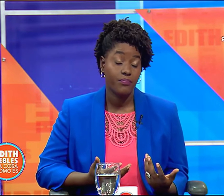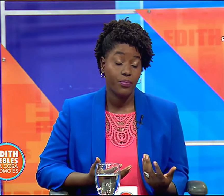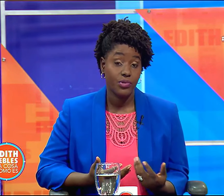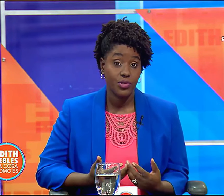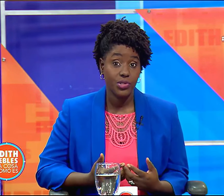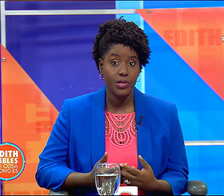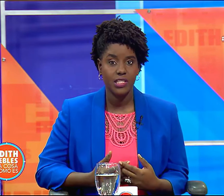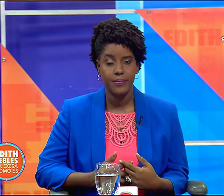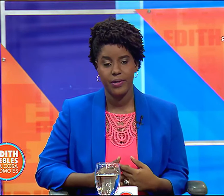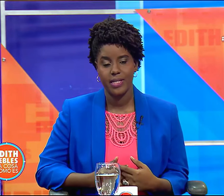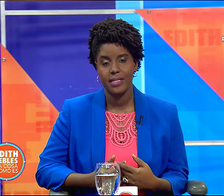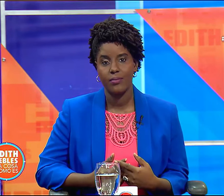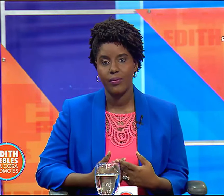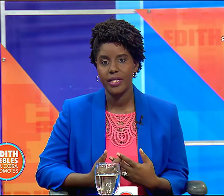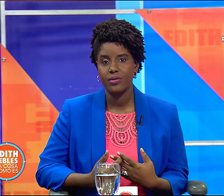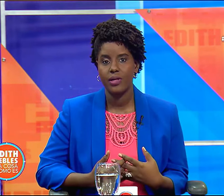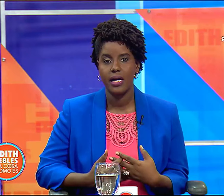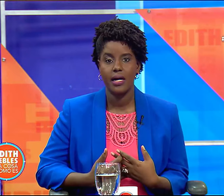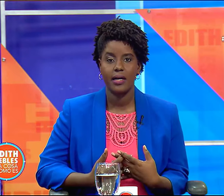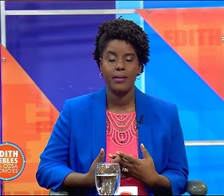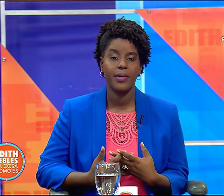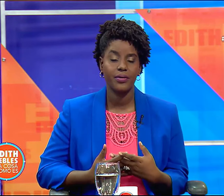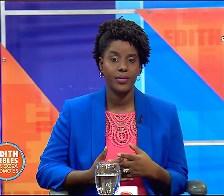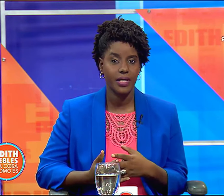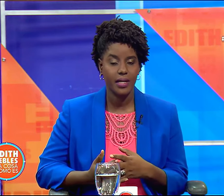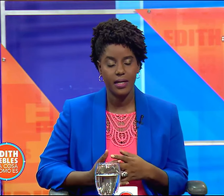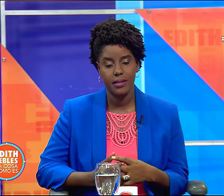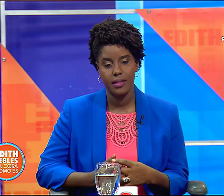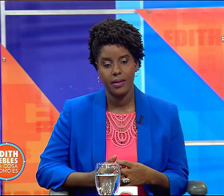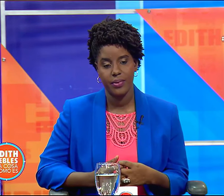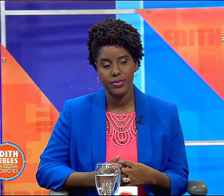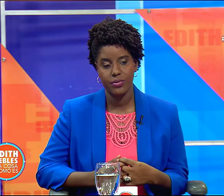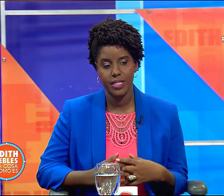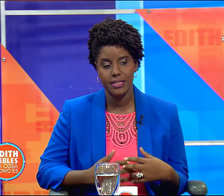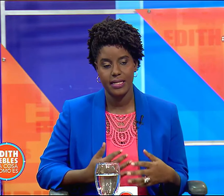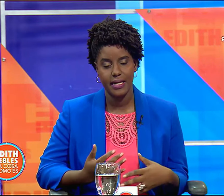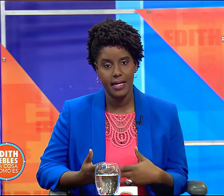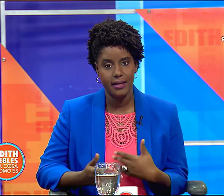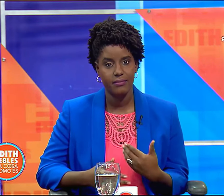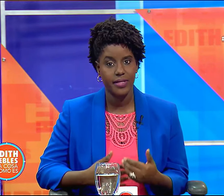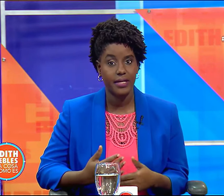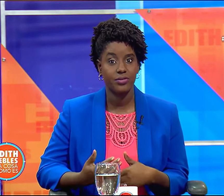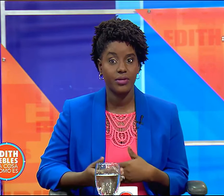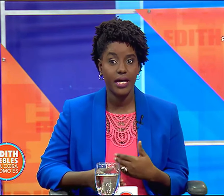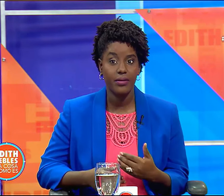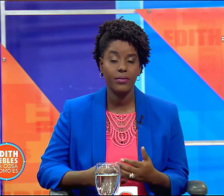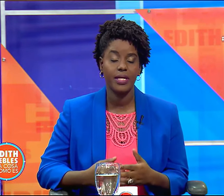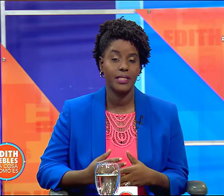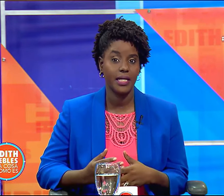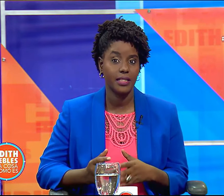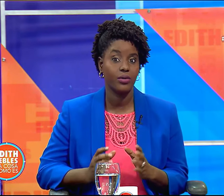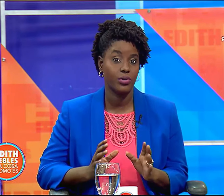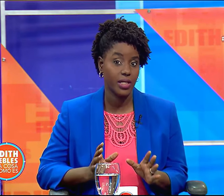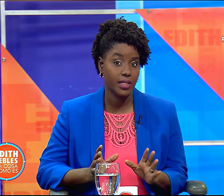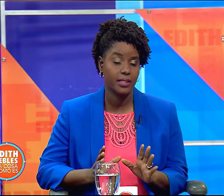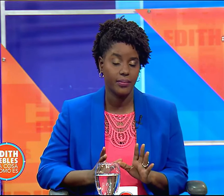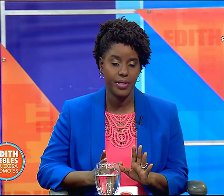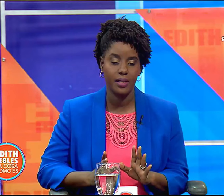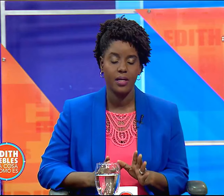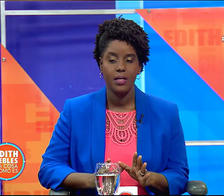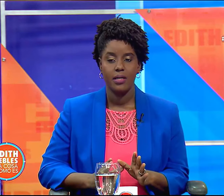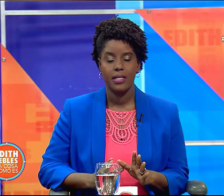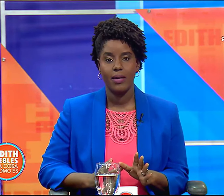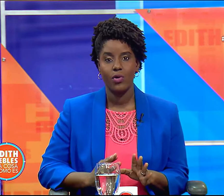Hay posiciones, pero hasta el momento la gran mayoría de personas que han reaccionado entienden o tienen